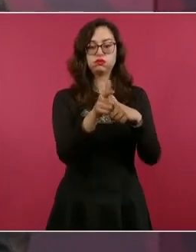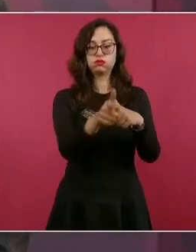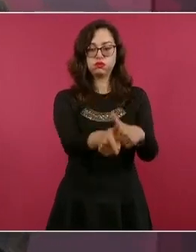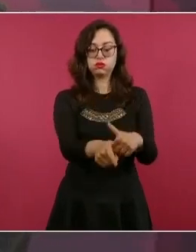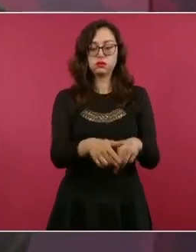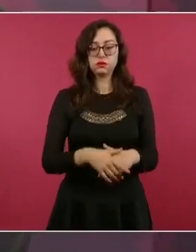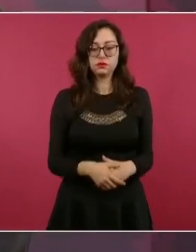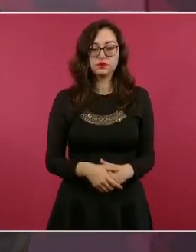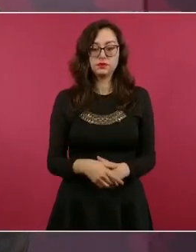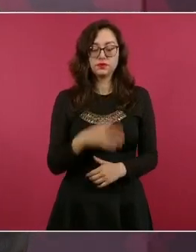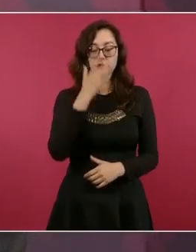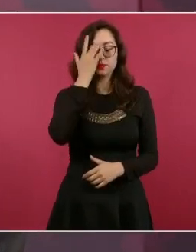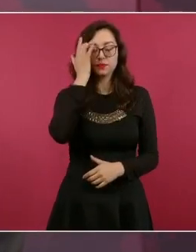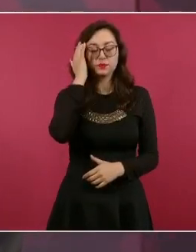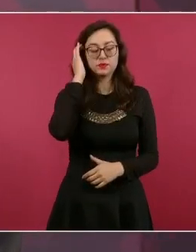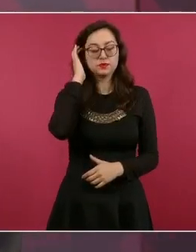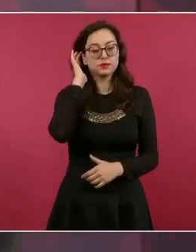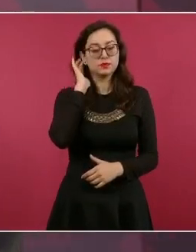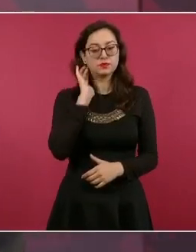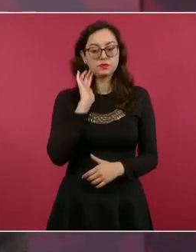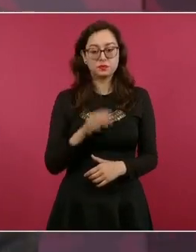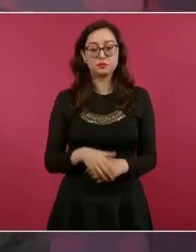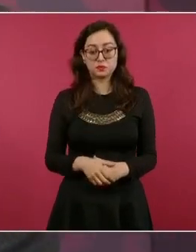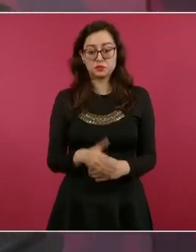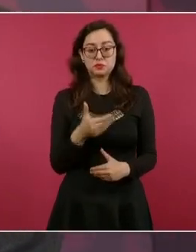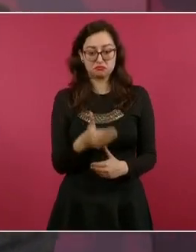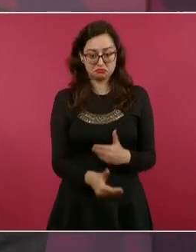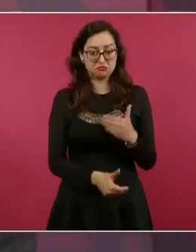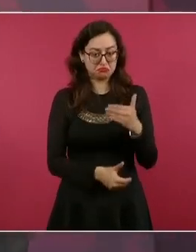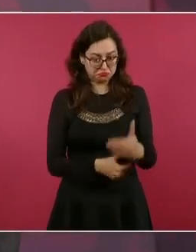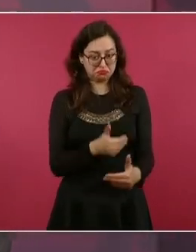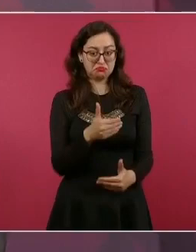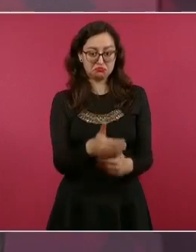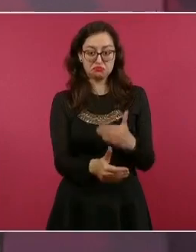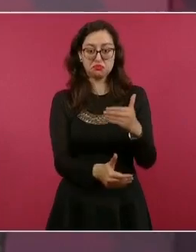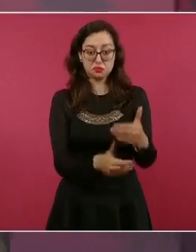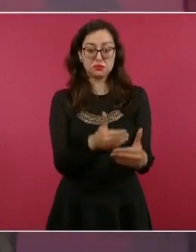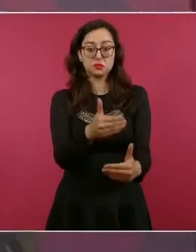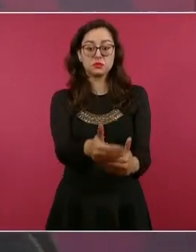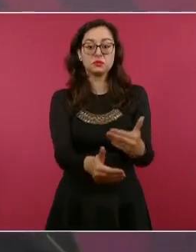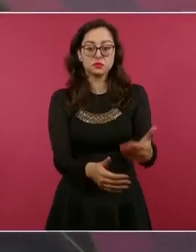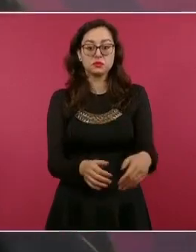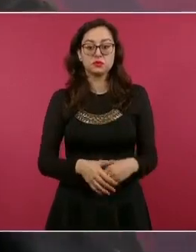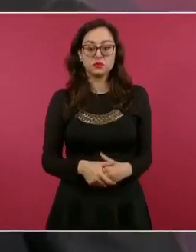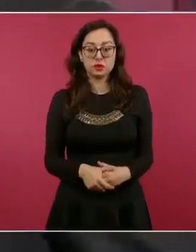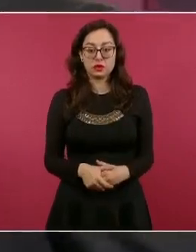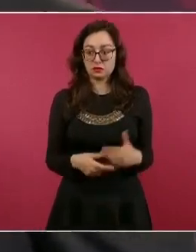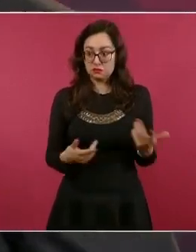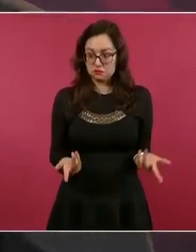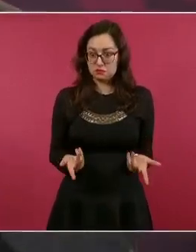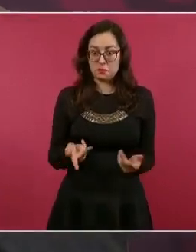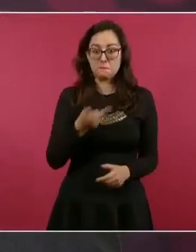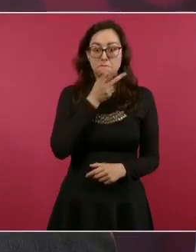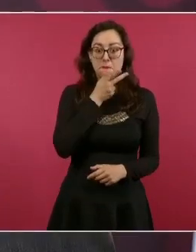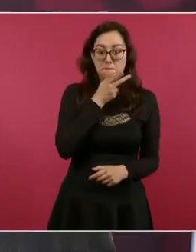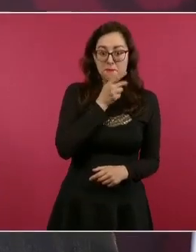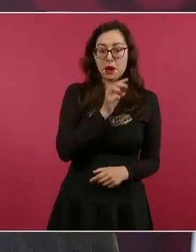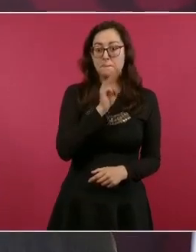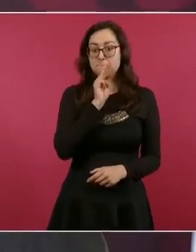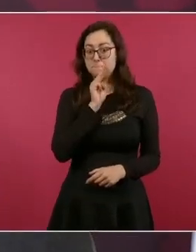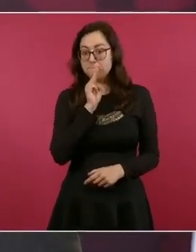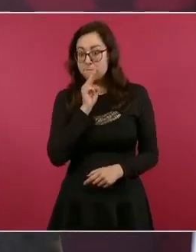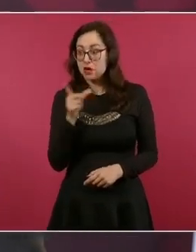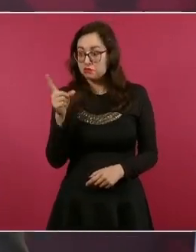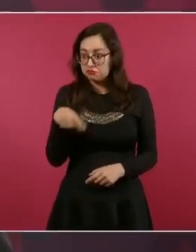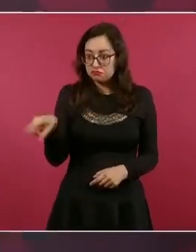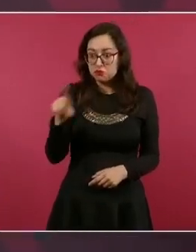Y vamos avanzando. Y desde luego que me voy a reunir con las madres, con